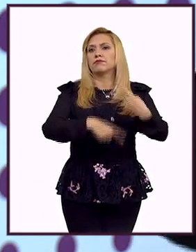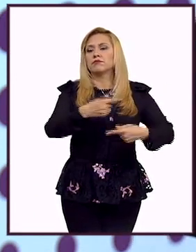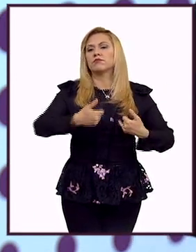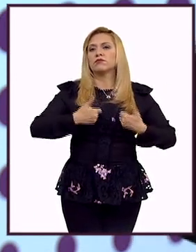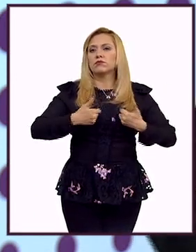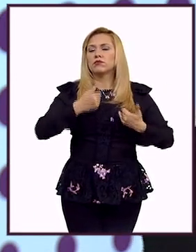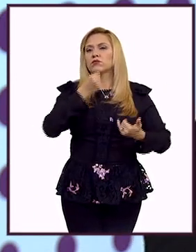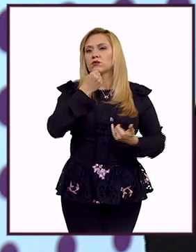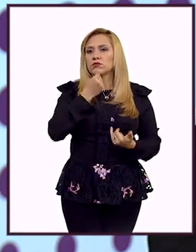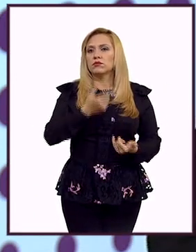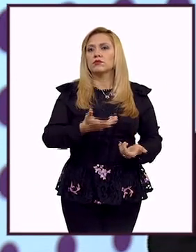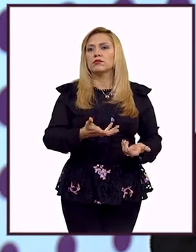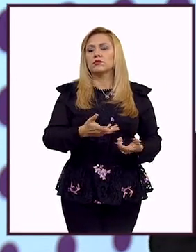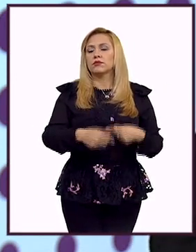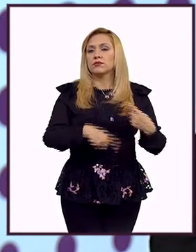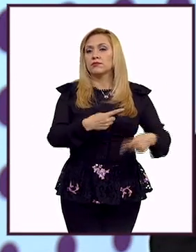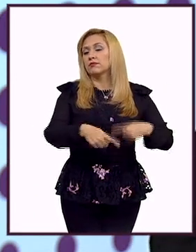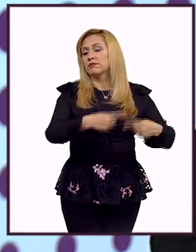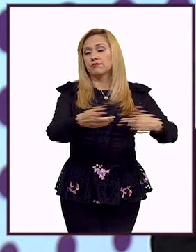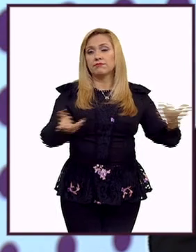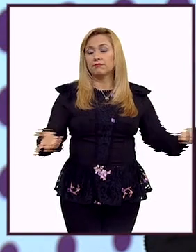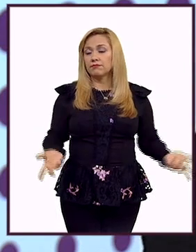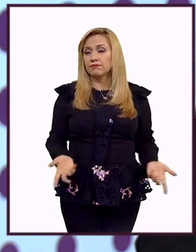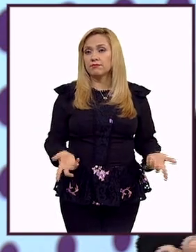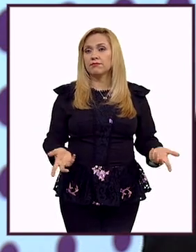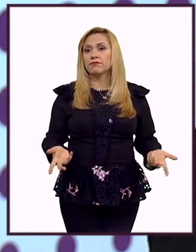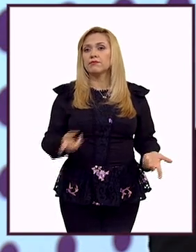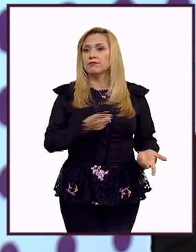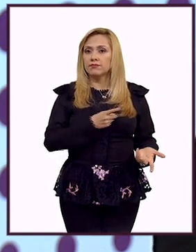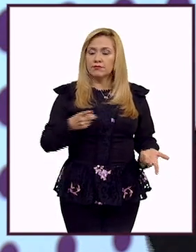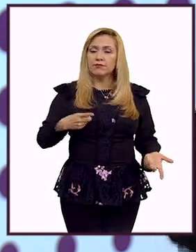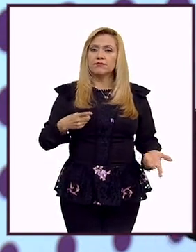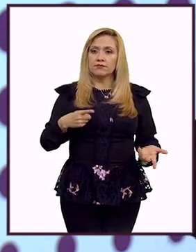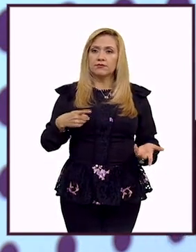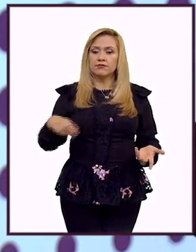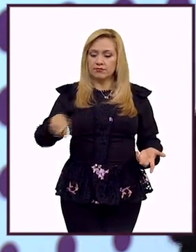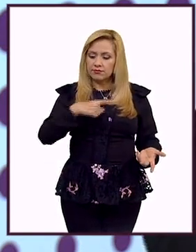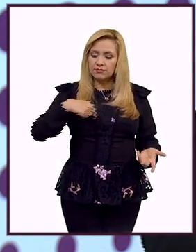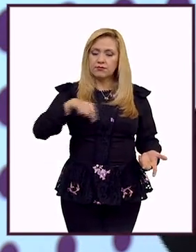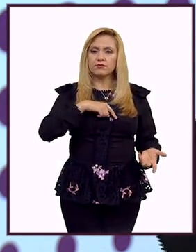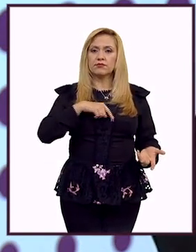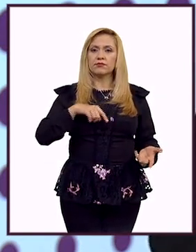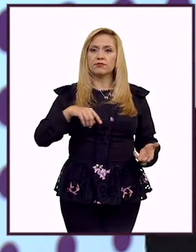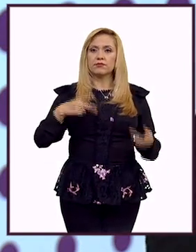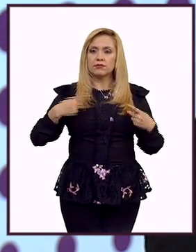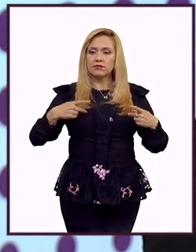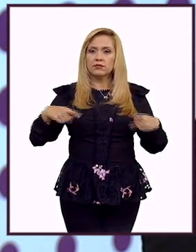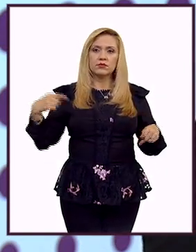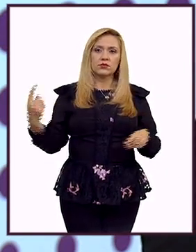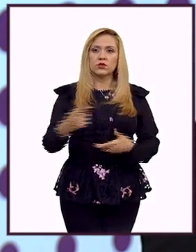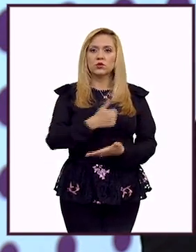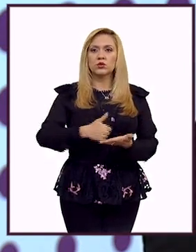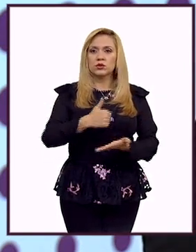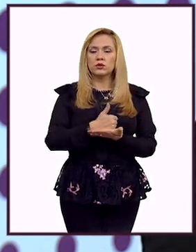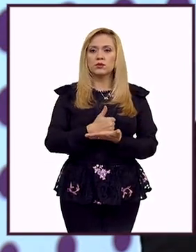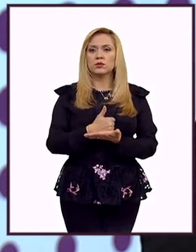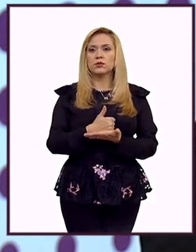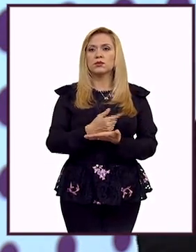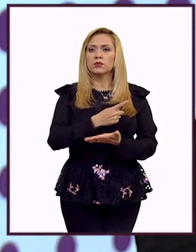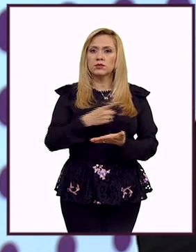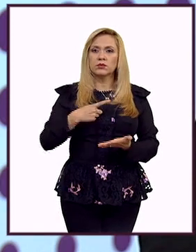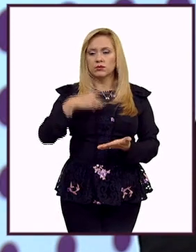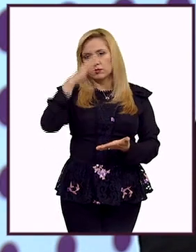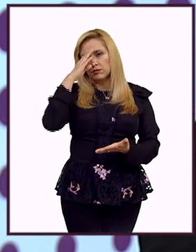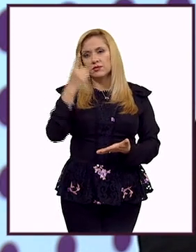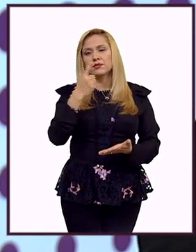niños, de los jóvenes que viven en el campo. Tenemos que nosotros mismos como gente de ciudad plantear